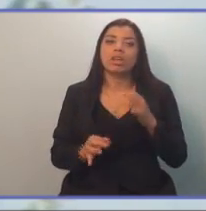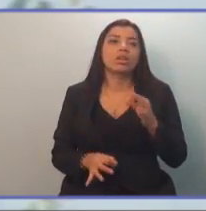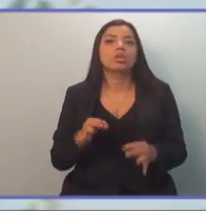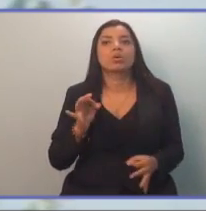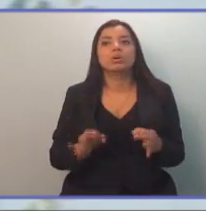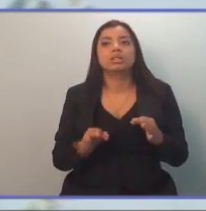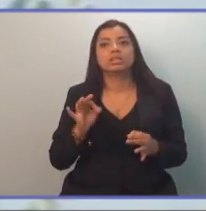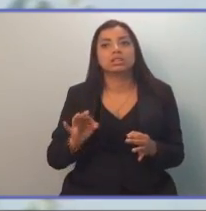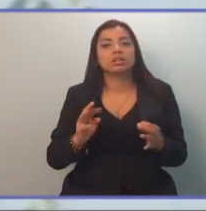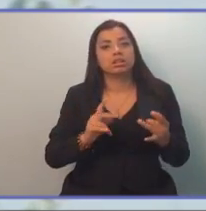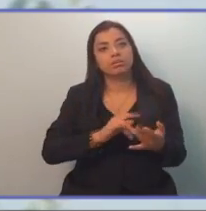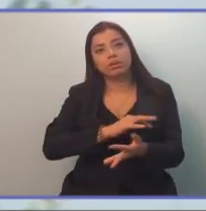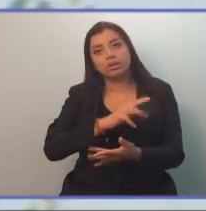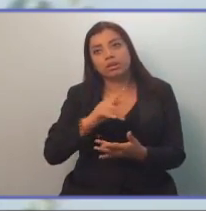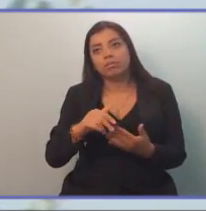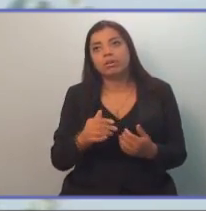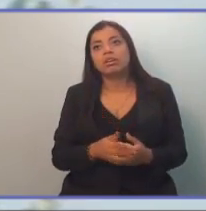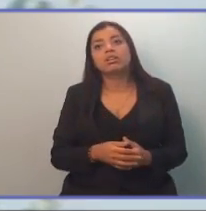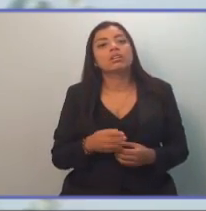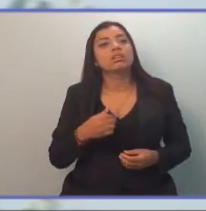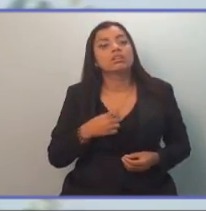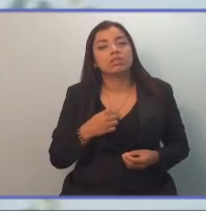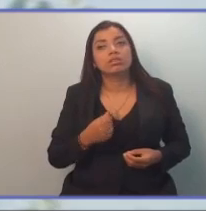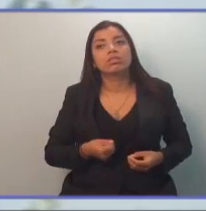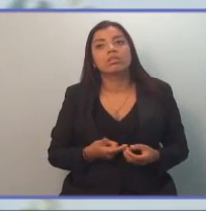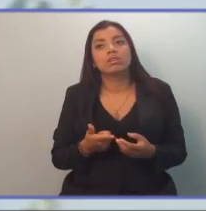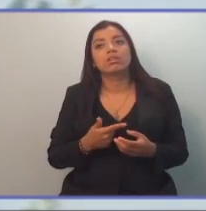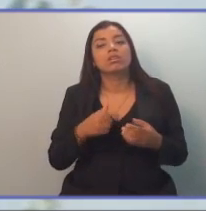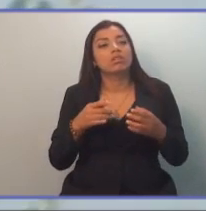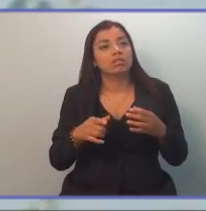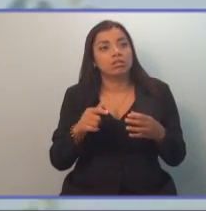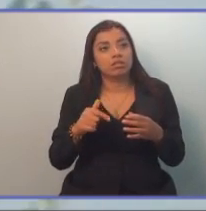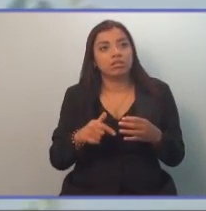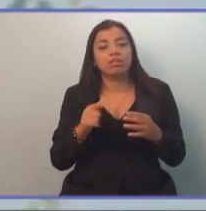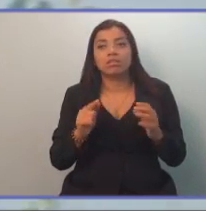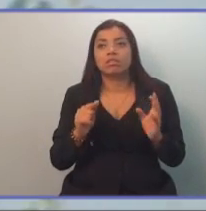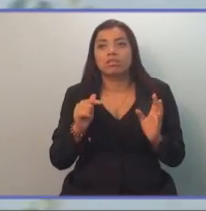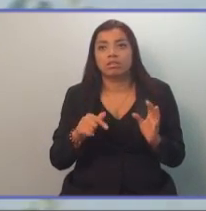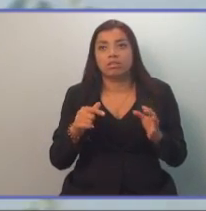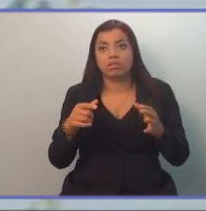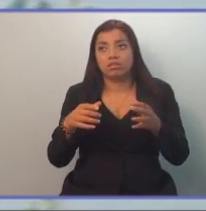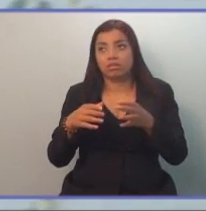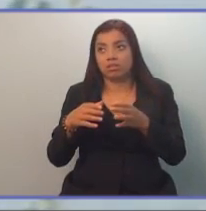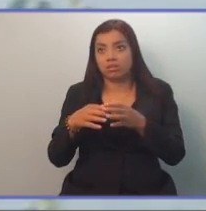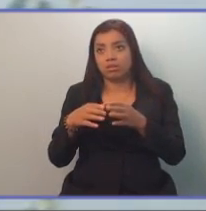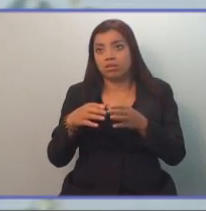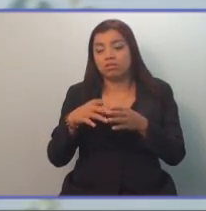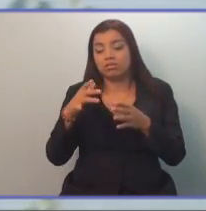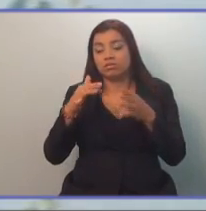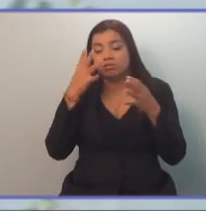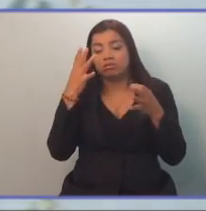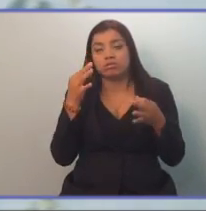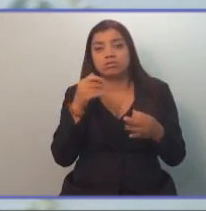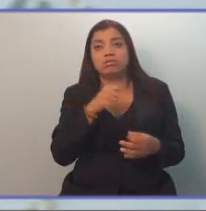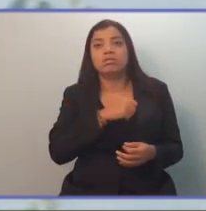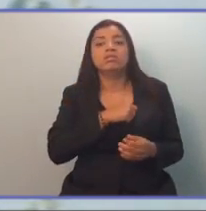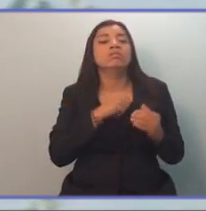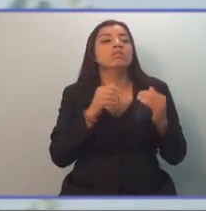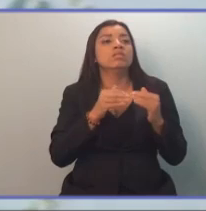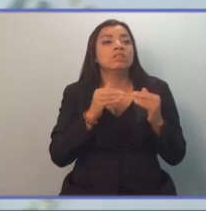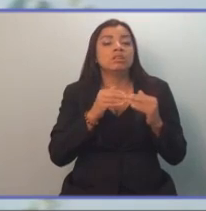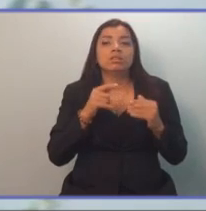juzgados de medio ambiente tuve la fortuna de que Corte Plena me delegara esa atribución y como ustedes sabrán,